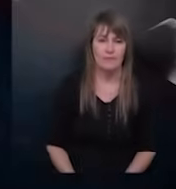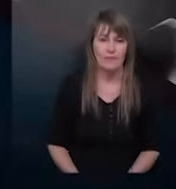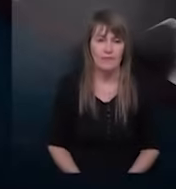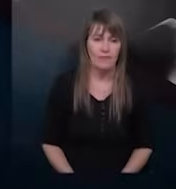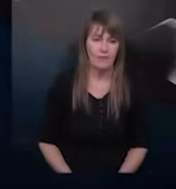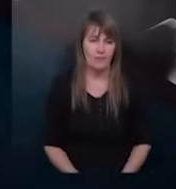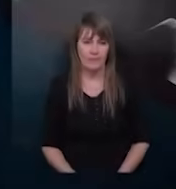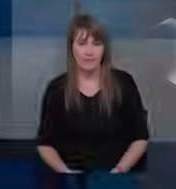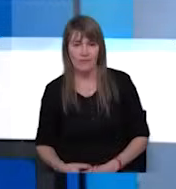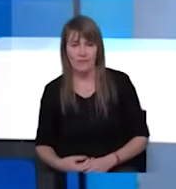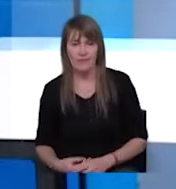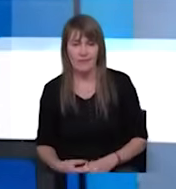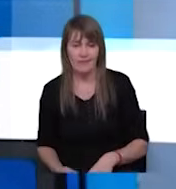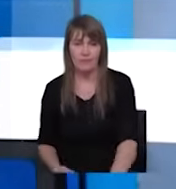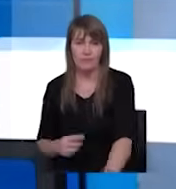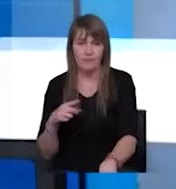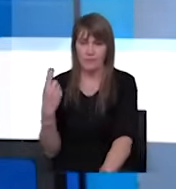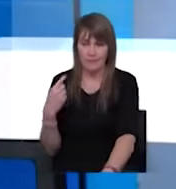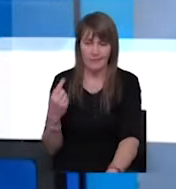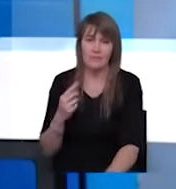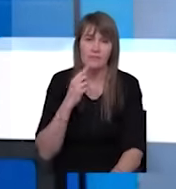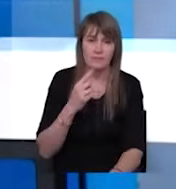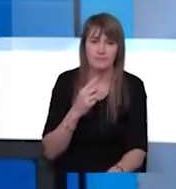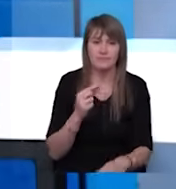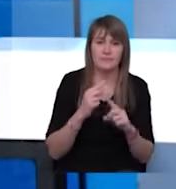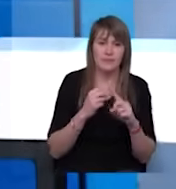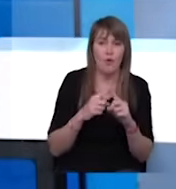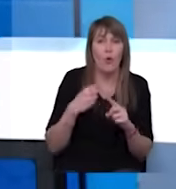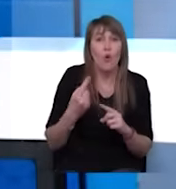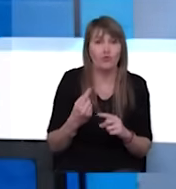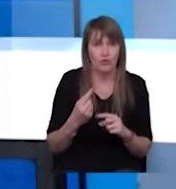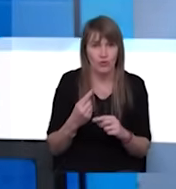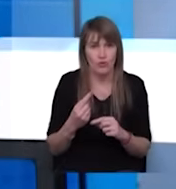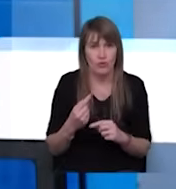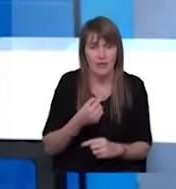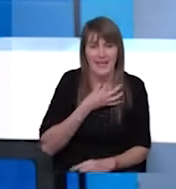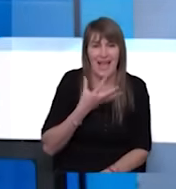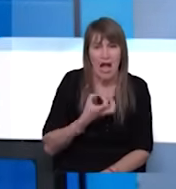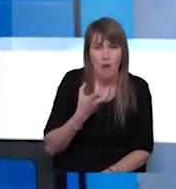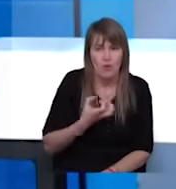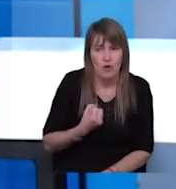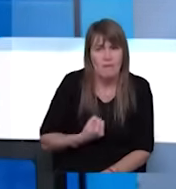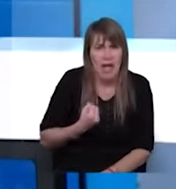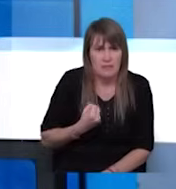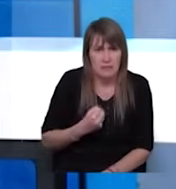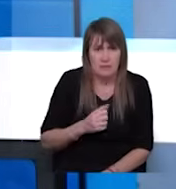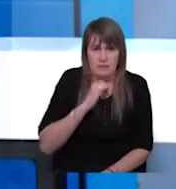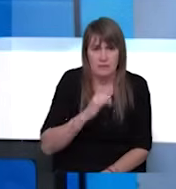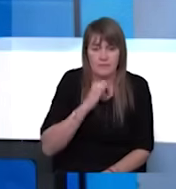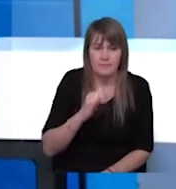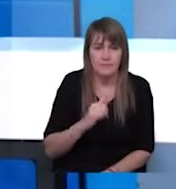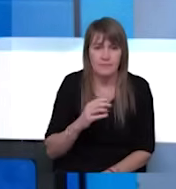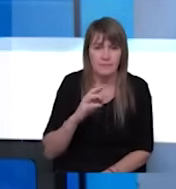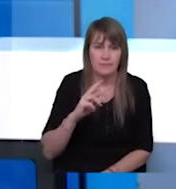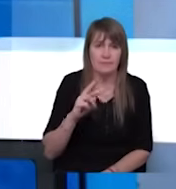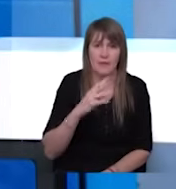Bueno, bien, les cuento que ahora en minutos nada más vamos a escuchar el audio más fuerte que tenemos con el testimonio quizás un poco más crudo, duro, de Bardesio.